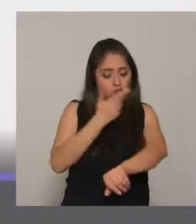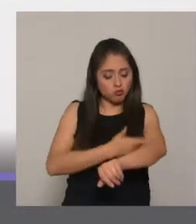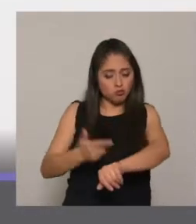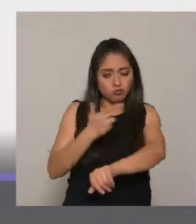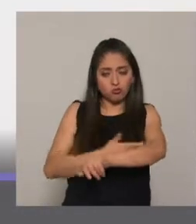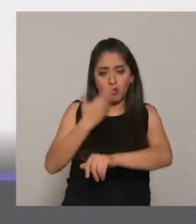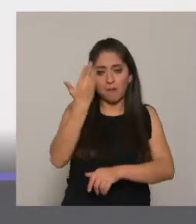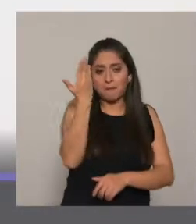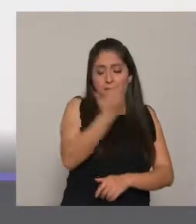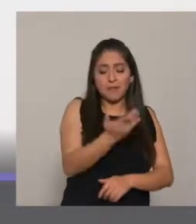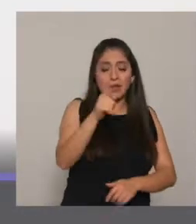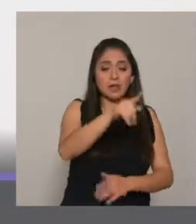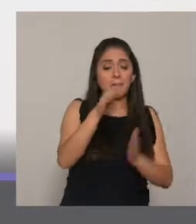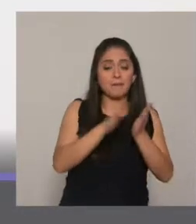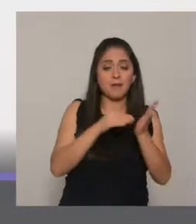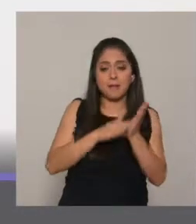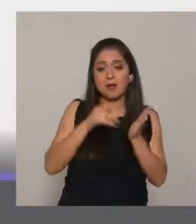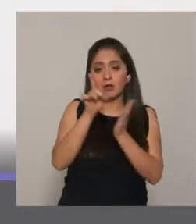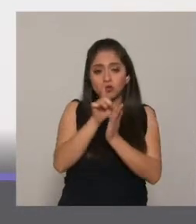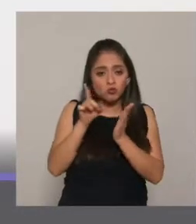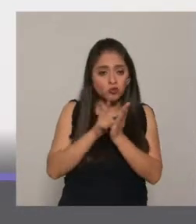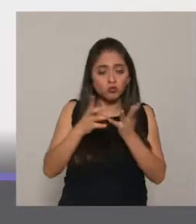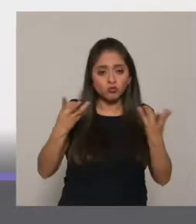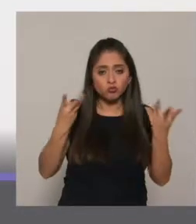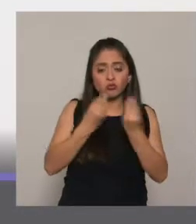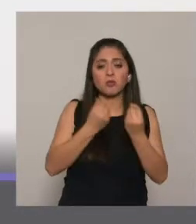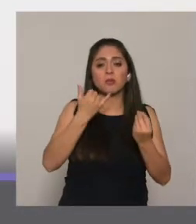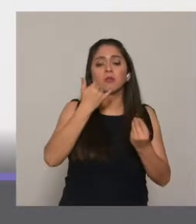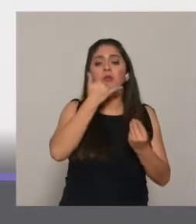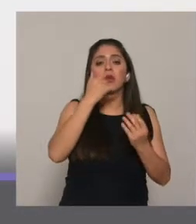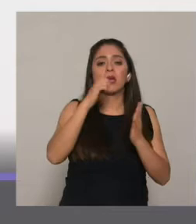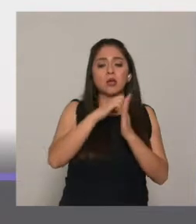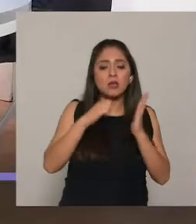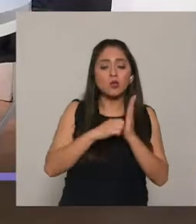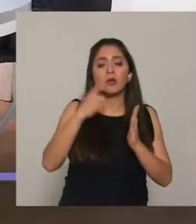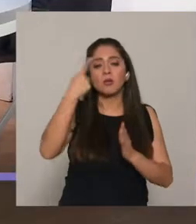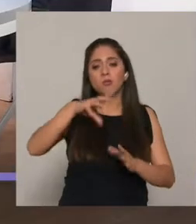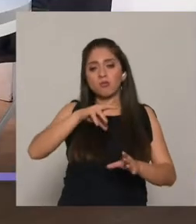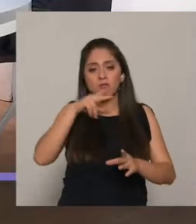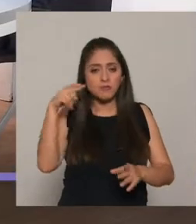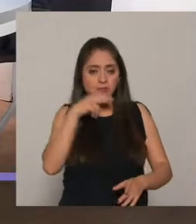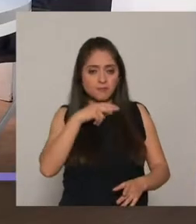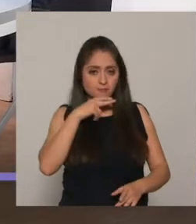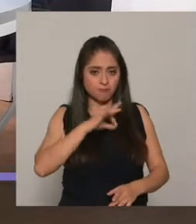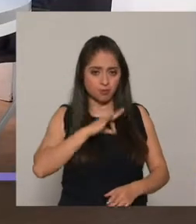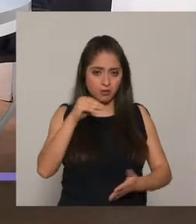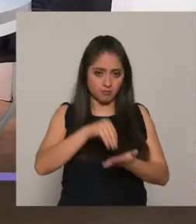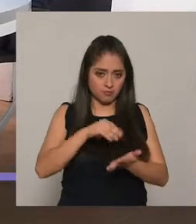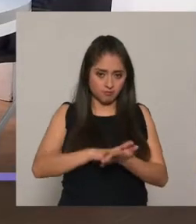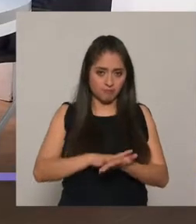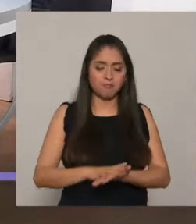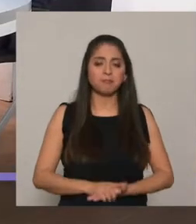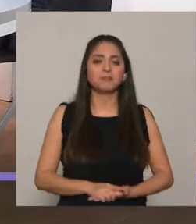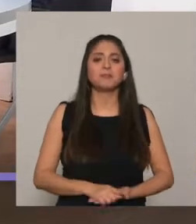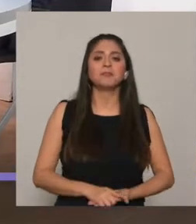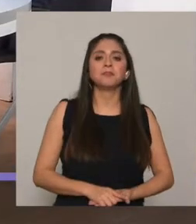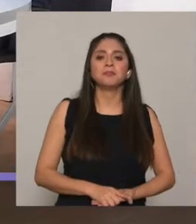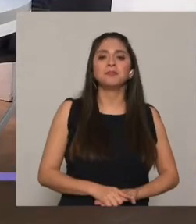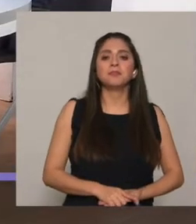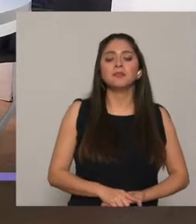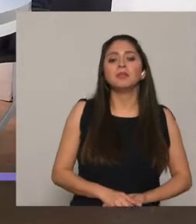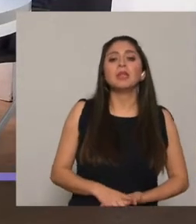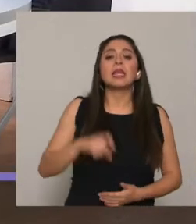que ese documento tenga plena eficacia. ¿Para qué otro tipo de procedimiento jurídico se requiere un notario? Constitución de